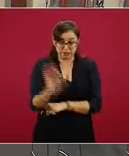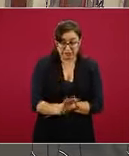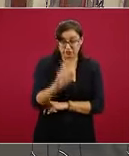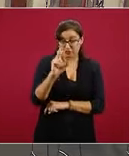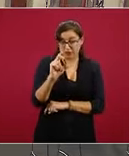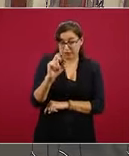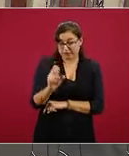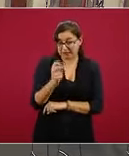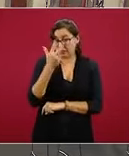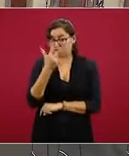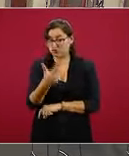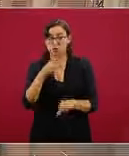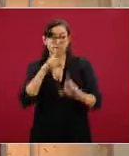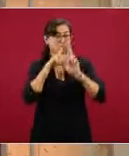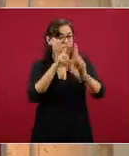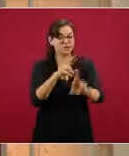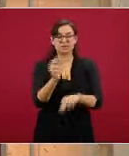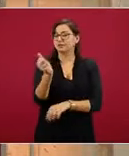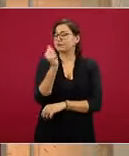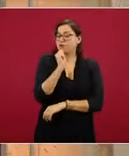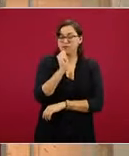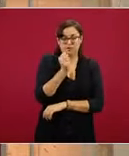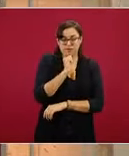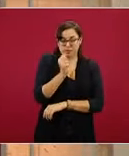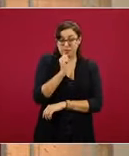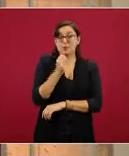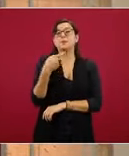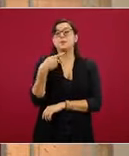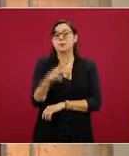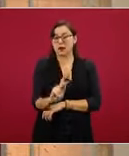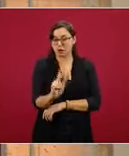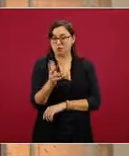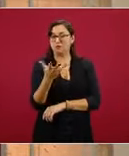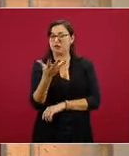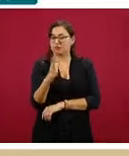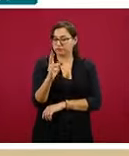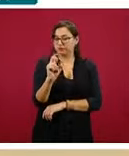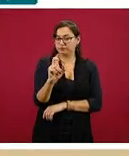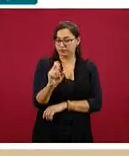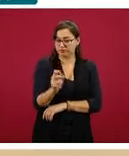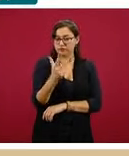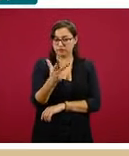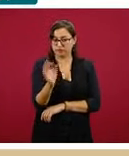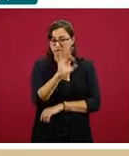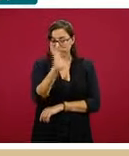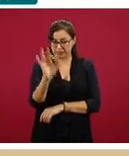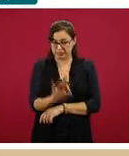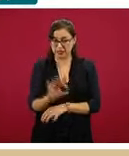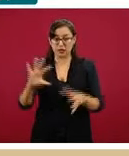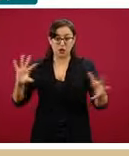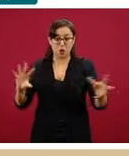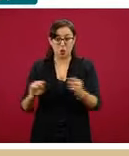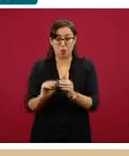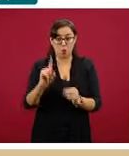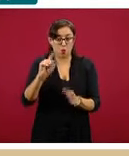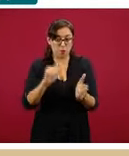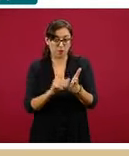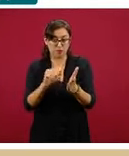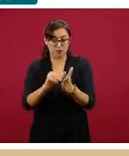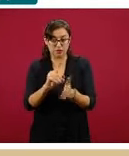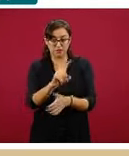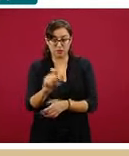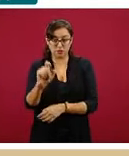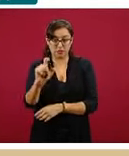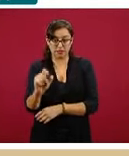están todavía pendientes de la clasificación final, más de 1.122.000, pero que entonces vean ustedes